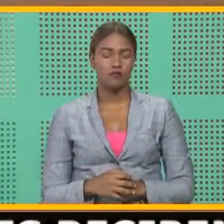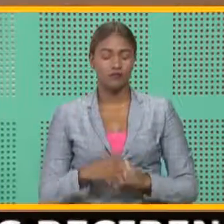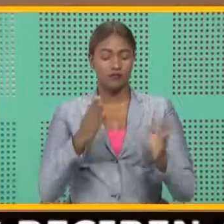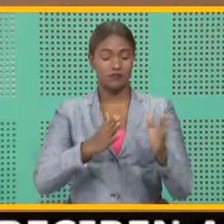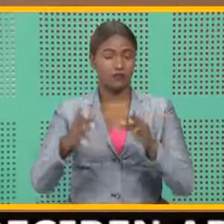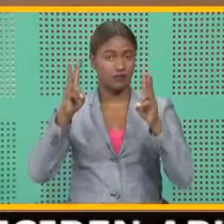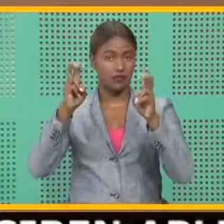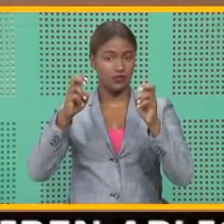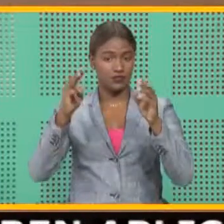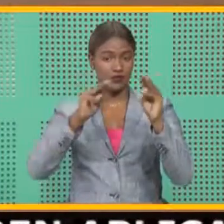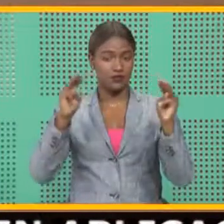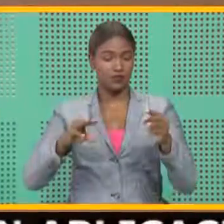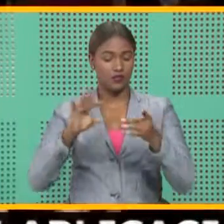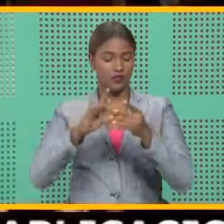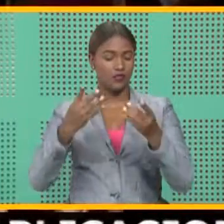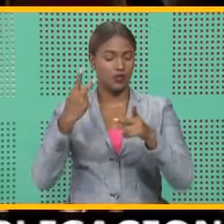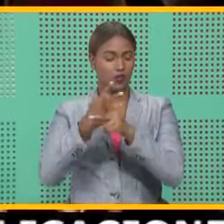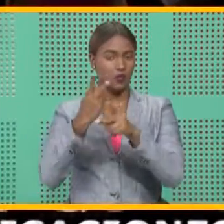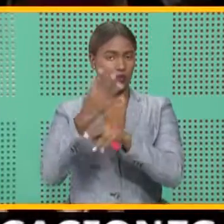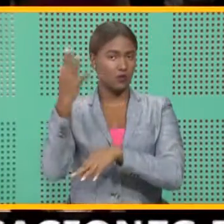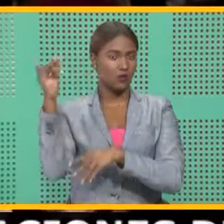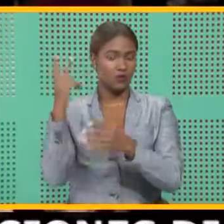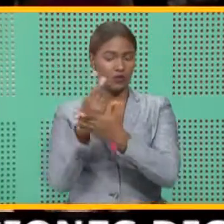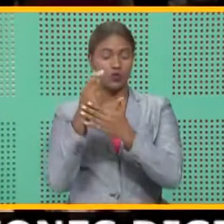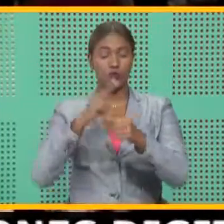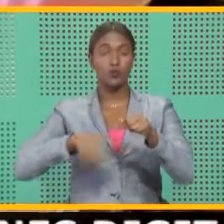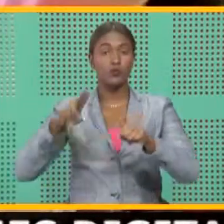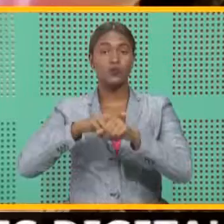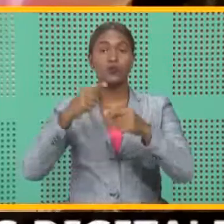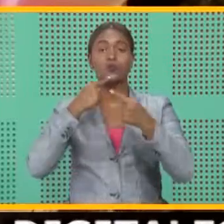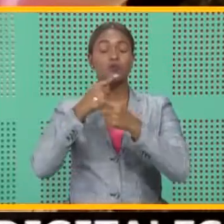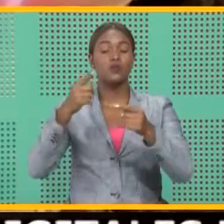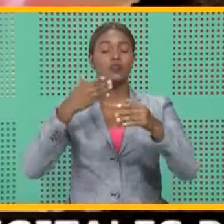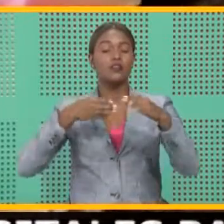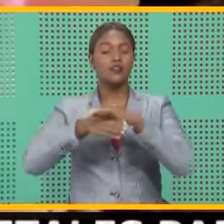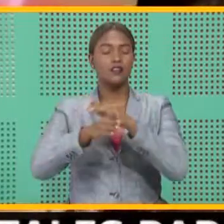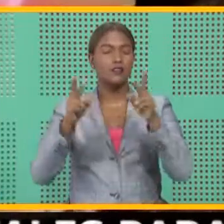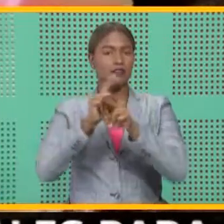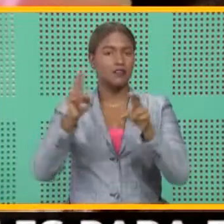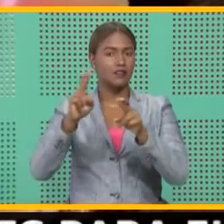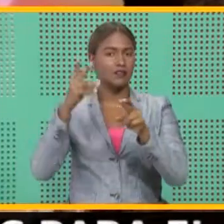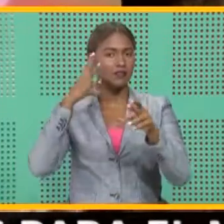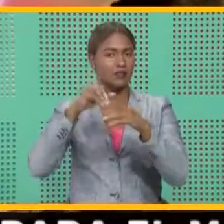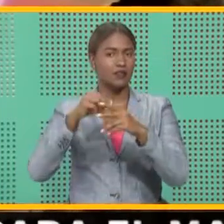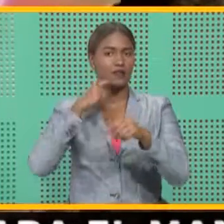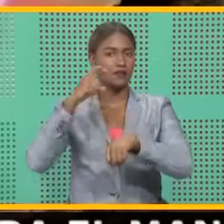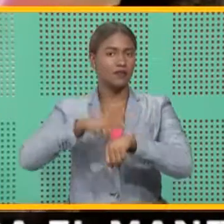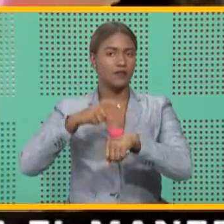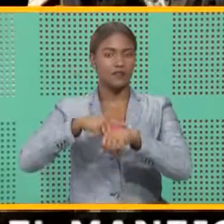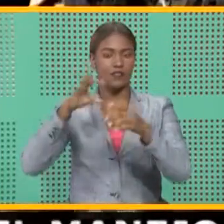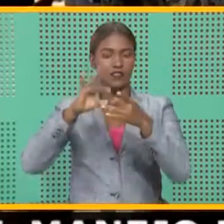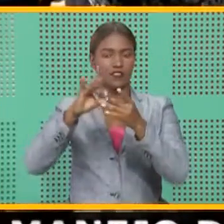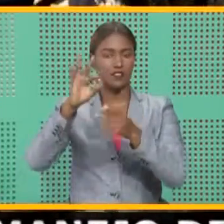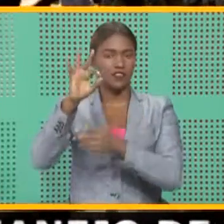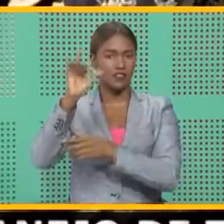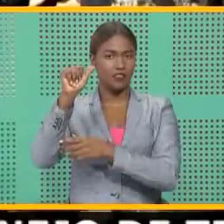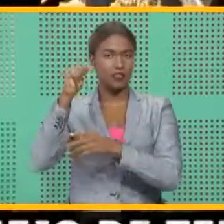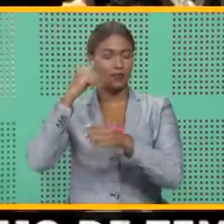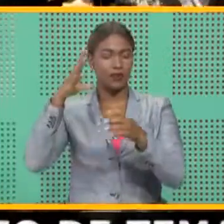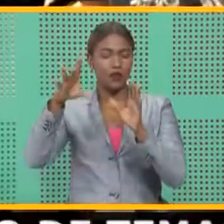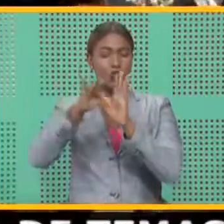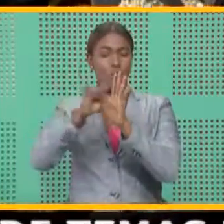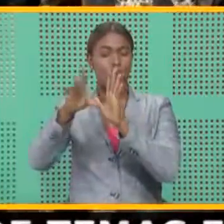Cambiando de tema, el Ministerio de Medio Ambiente y Recursos Naturales anunció la entrada en vigencia del periodo de veda para la